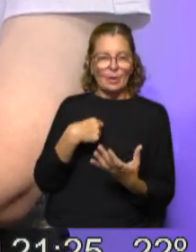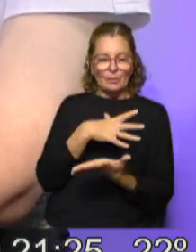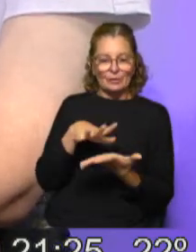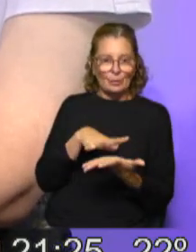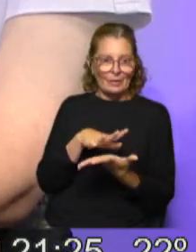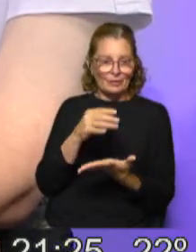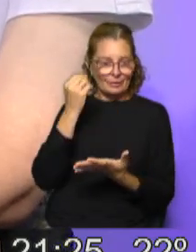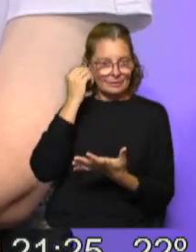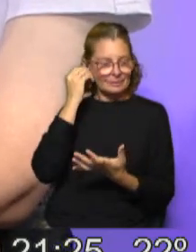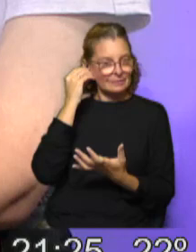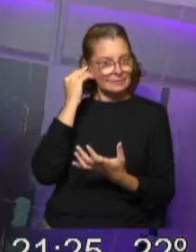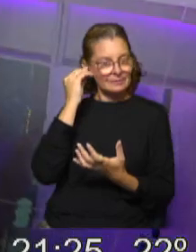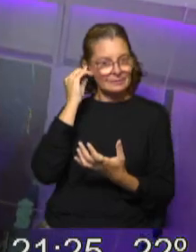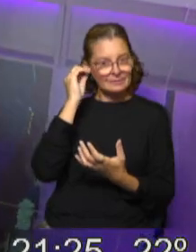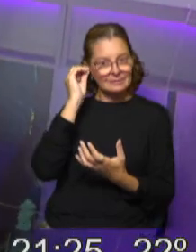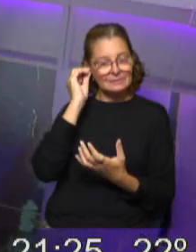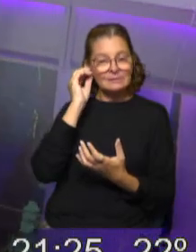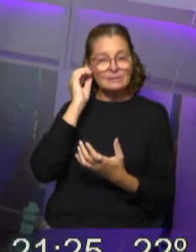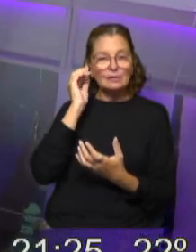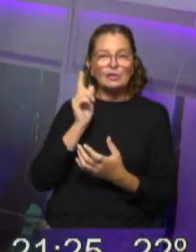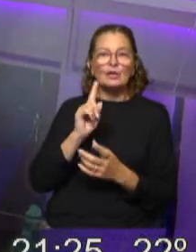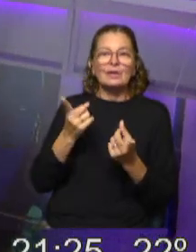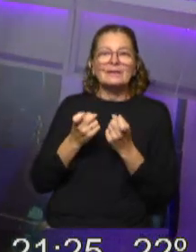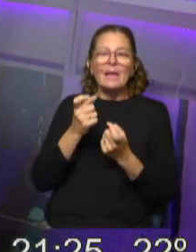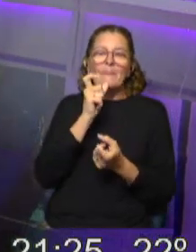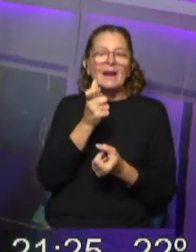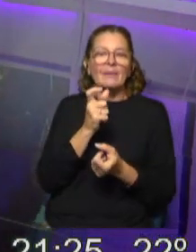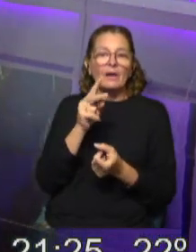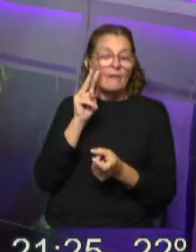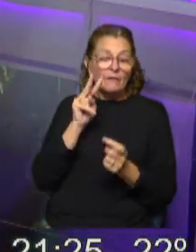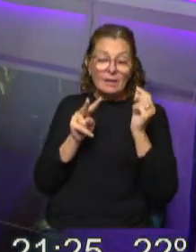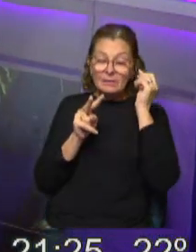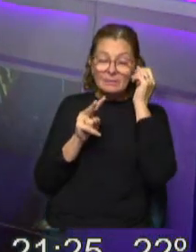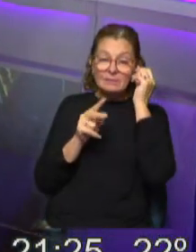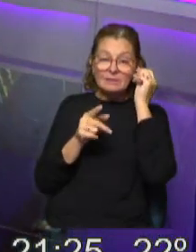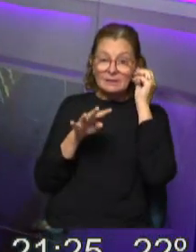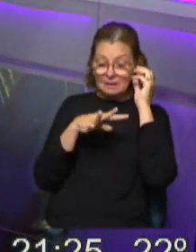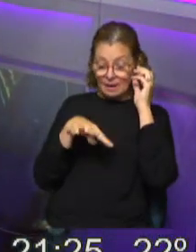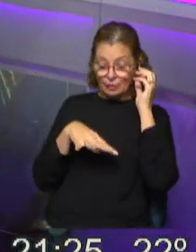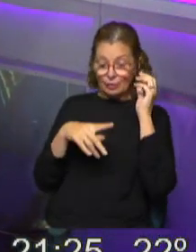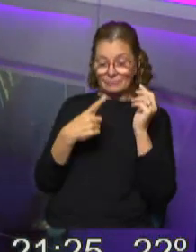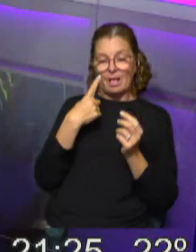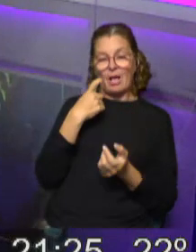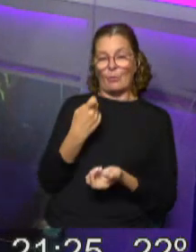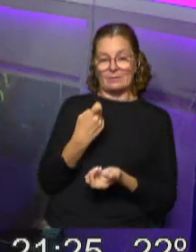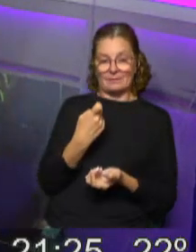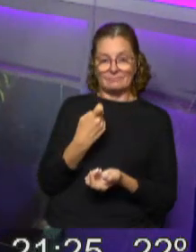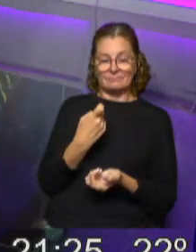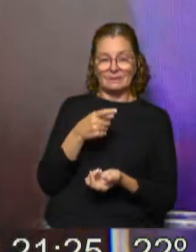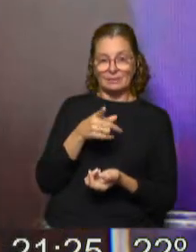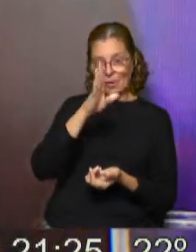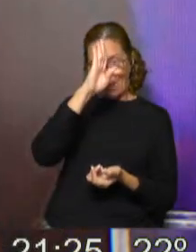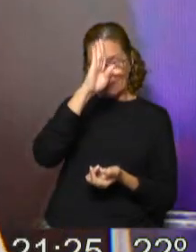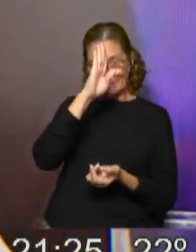situaciones que desarrollan y que no se necesitan palabras. Uno los ve y el lector interpreta, ¿no? Y bueno, es